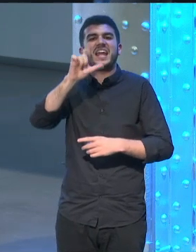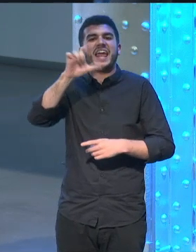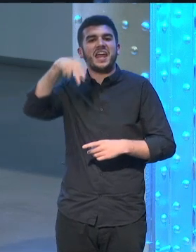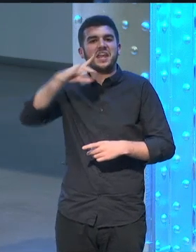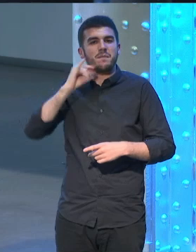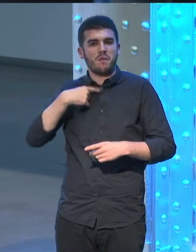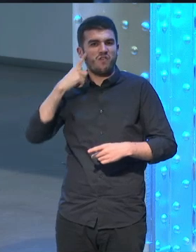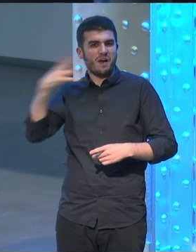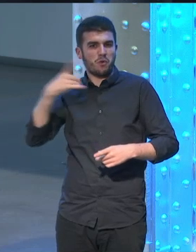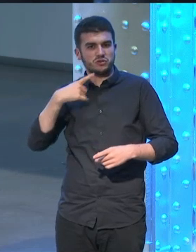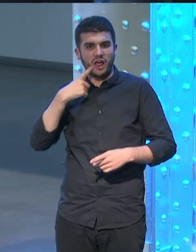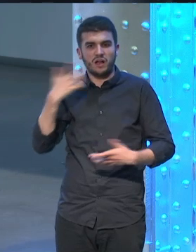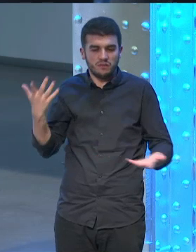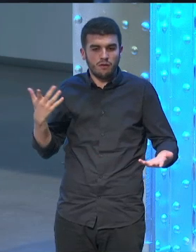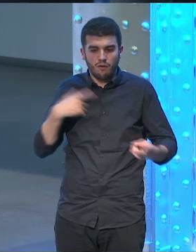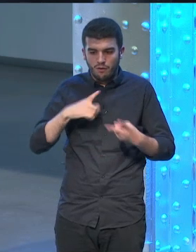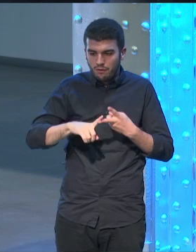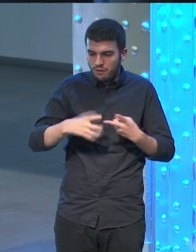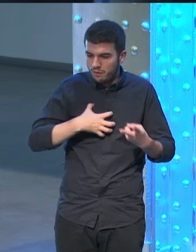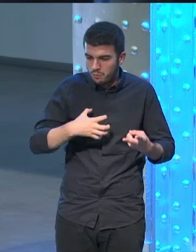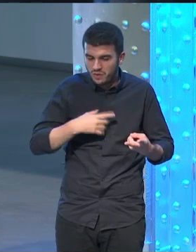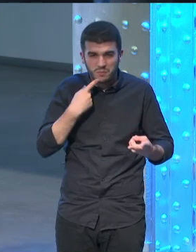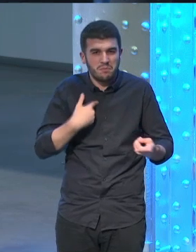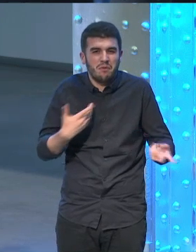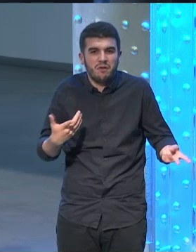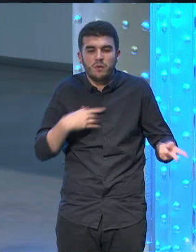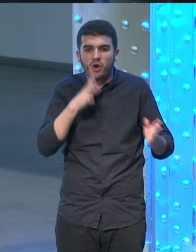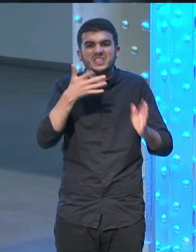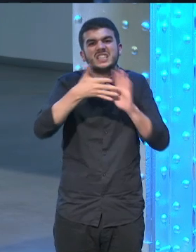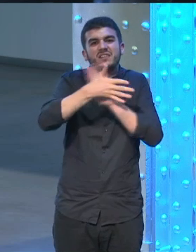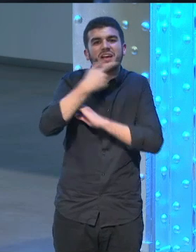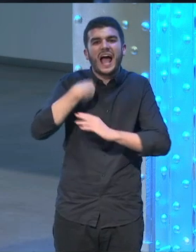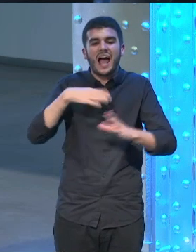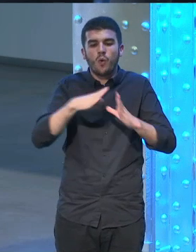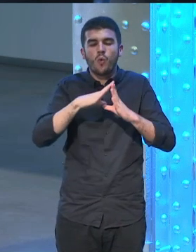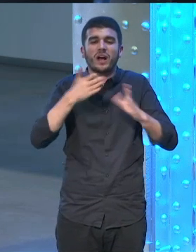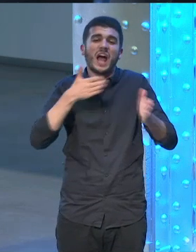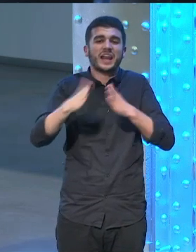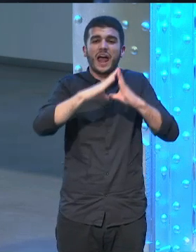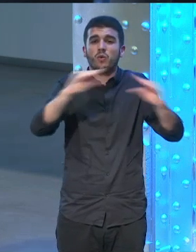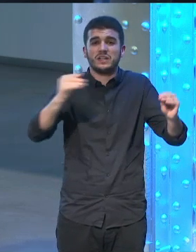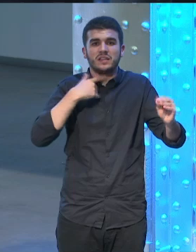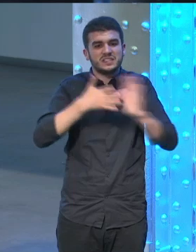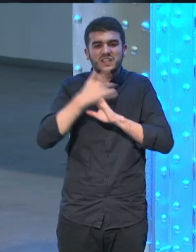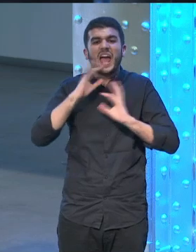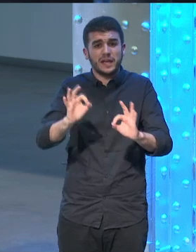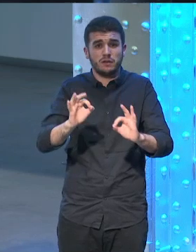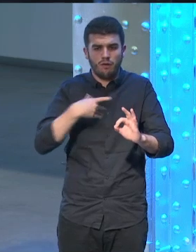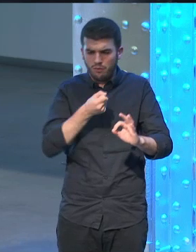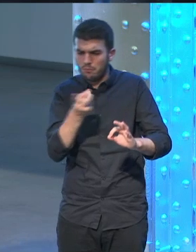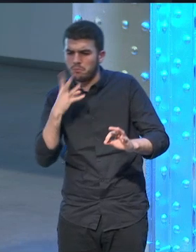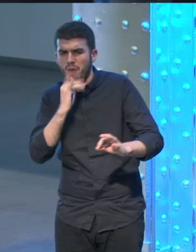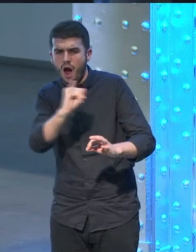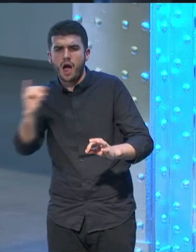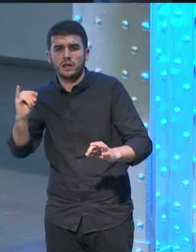Z, a la generación Y, con que las carreras STEM son las carreras del futuro y no pueden estudiar otra cosa. Tenemos que también tener